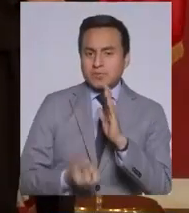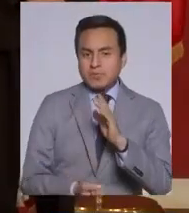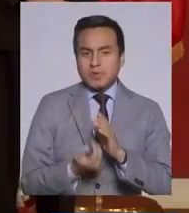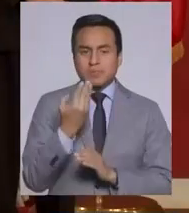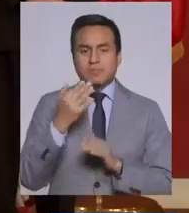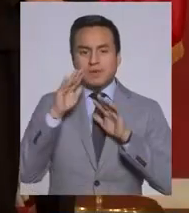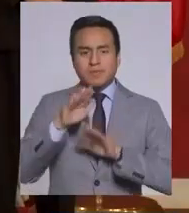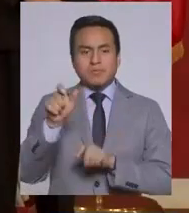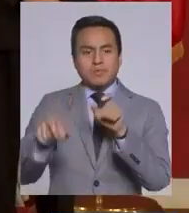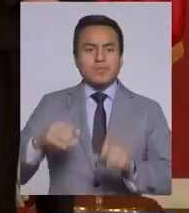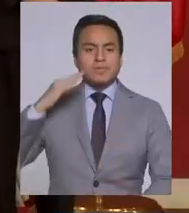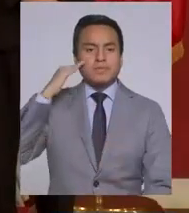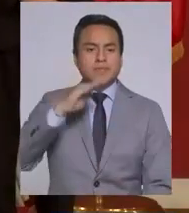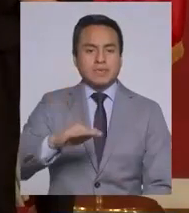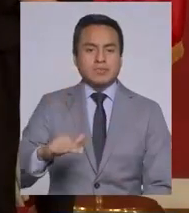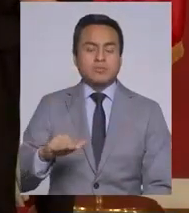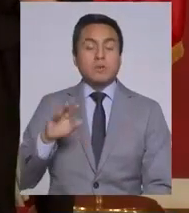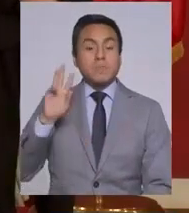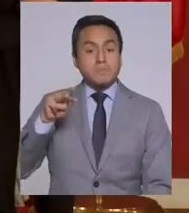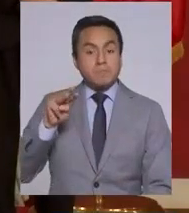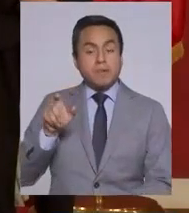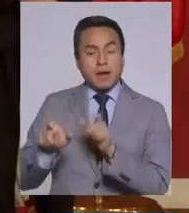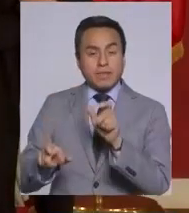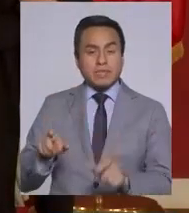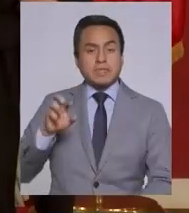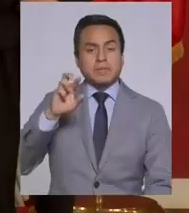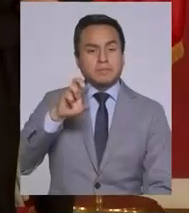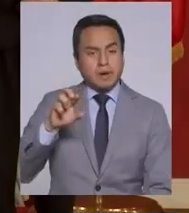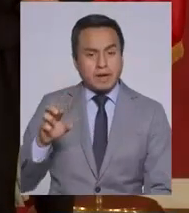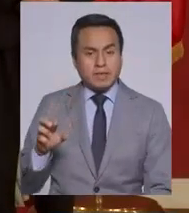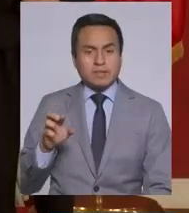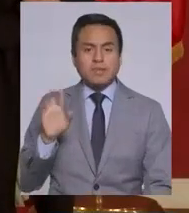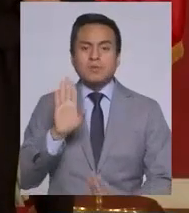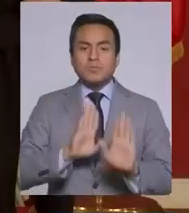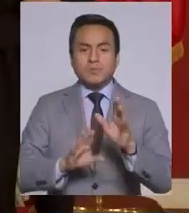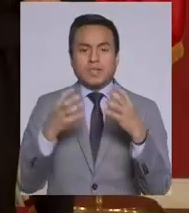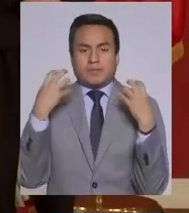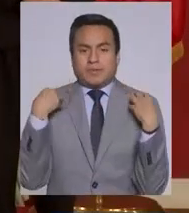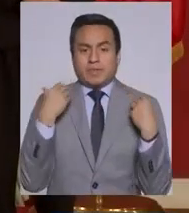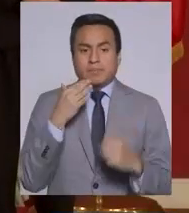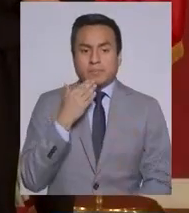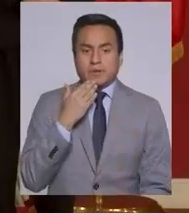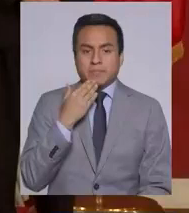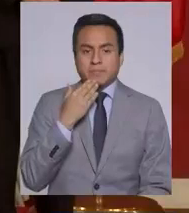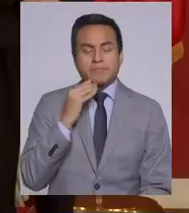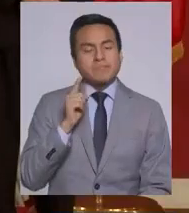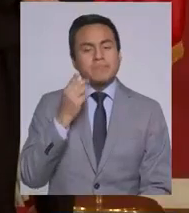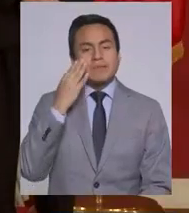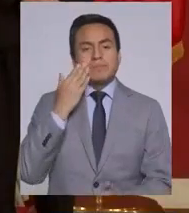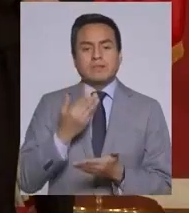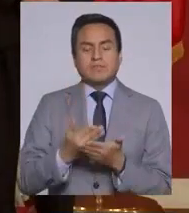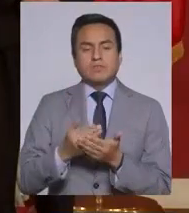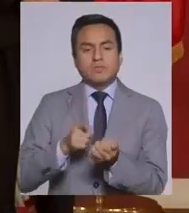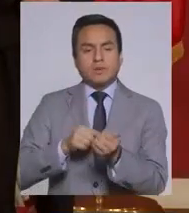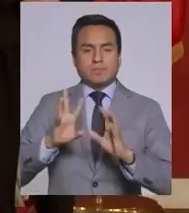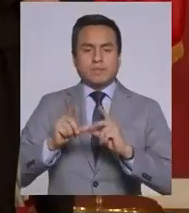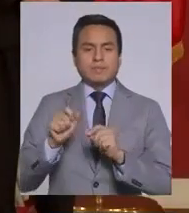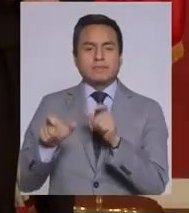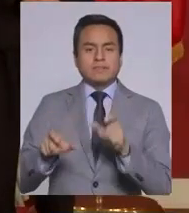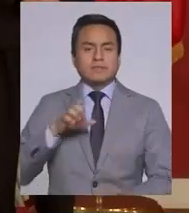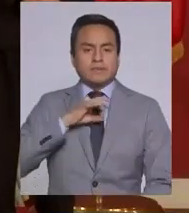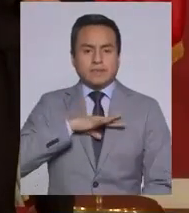favor de nuestros niños, de nuestras madres, padres y cuidadores, y también en beneficio de las familias